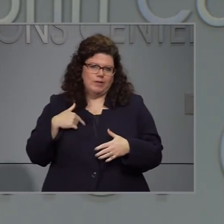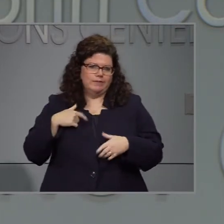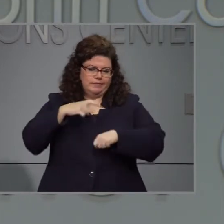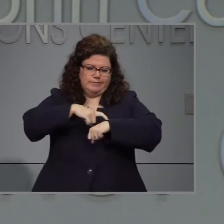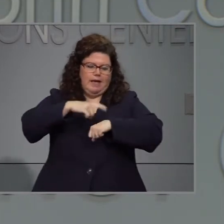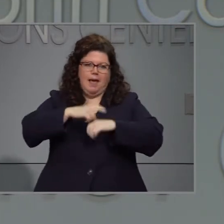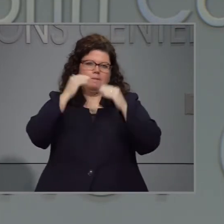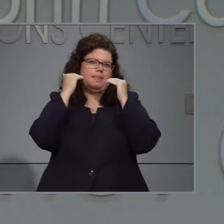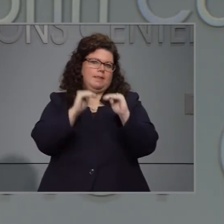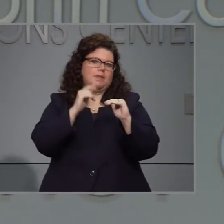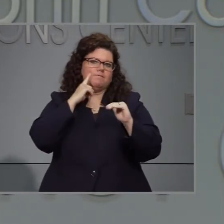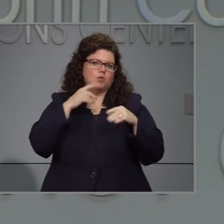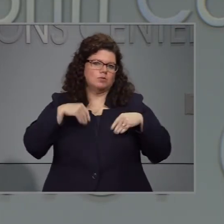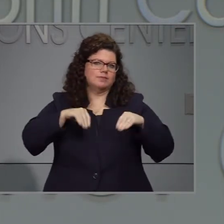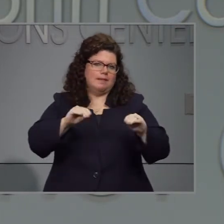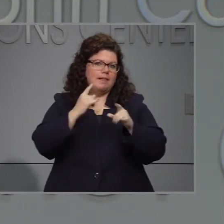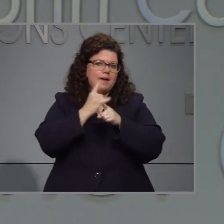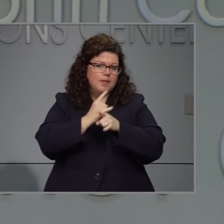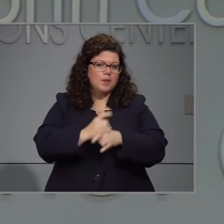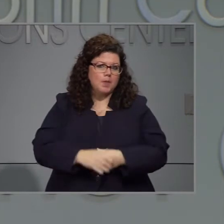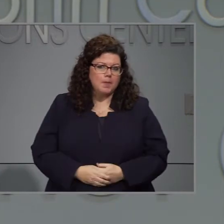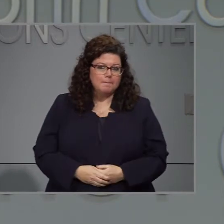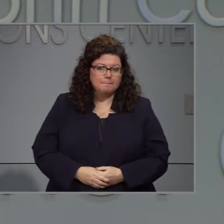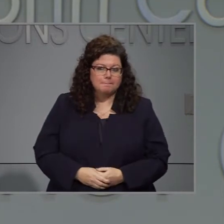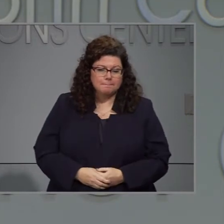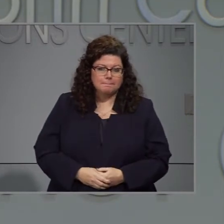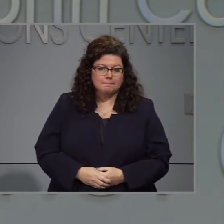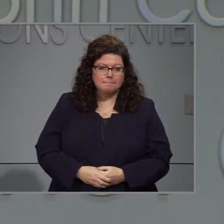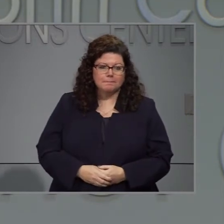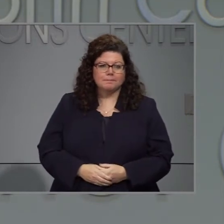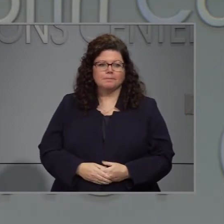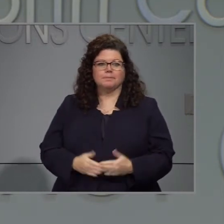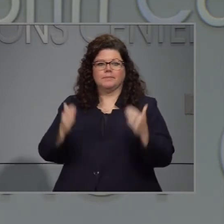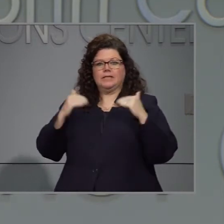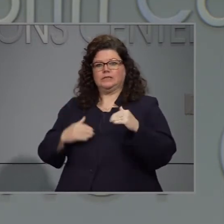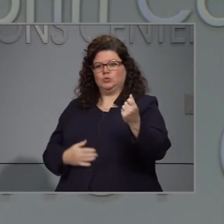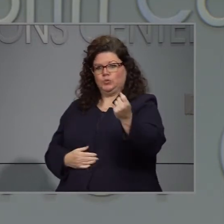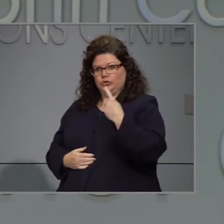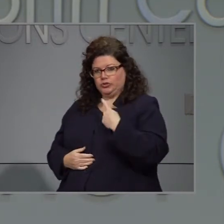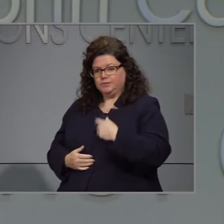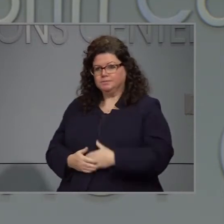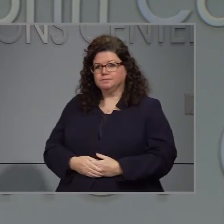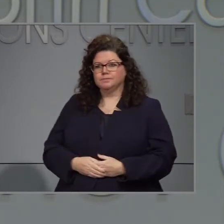y es lo que vamos a continuar a hacer. La siguiente pregunta, por favor.